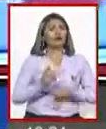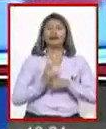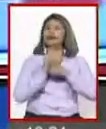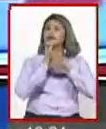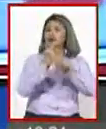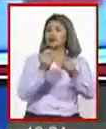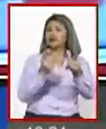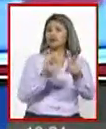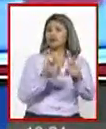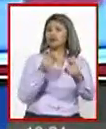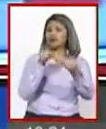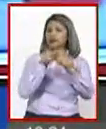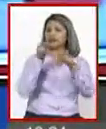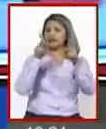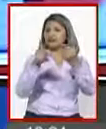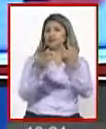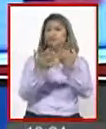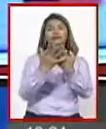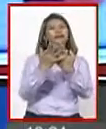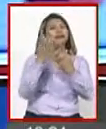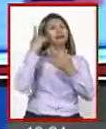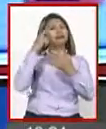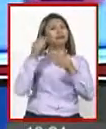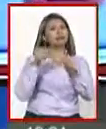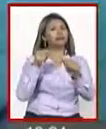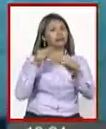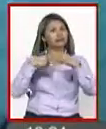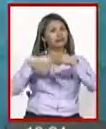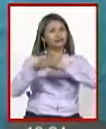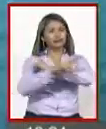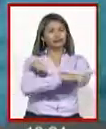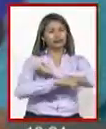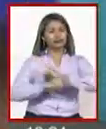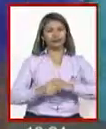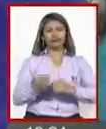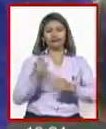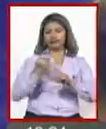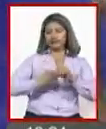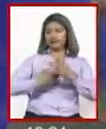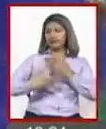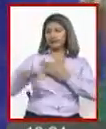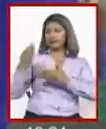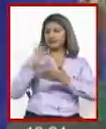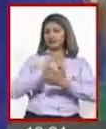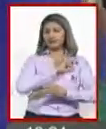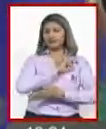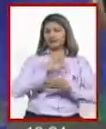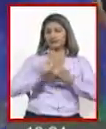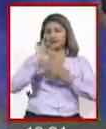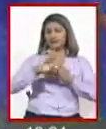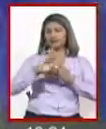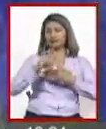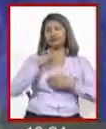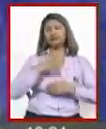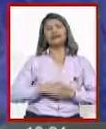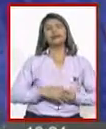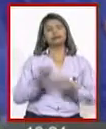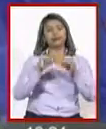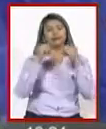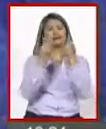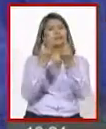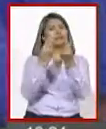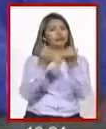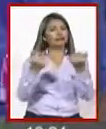su arma de fuego a internos de Palmasola para asaltar. El pasado mes de febrero, la policía logró desarticular una banda de